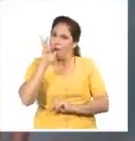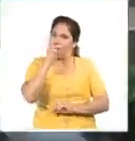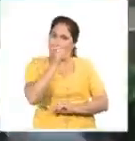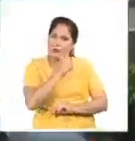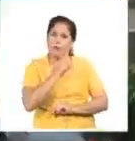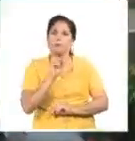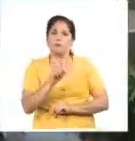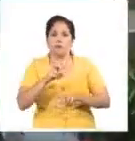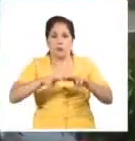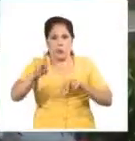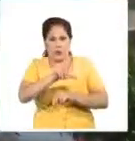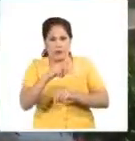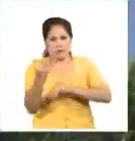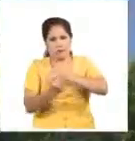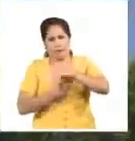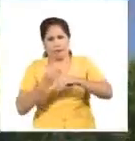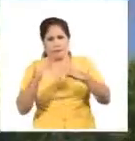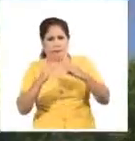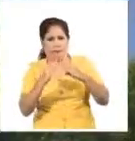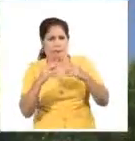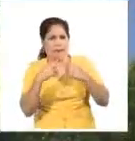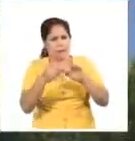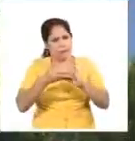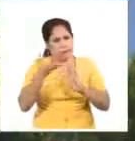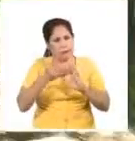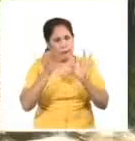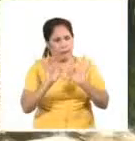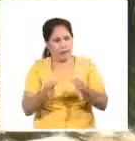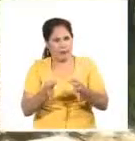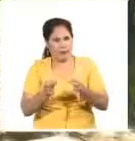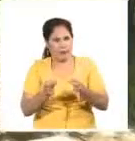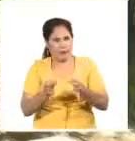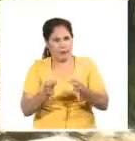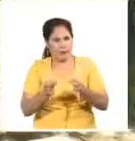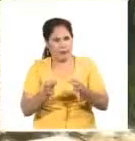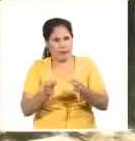Eddie de la Pera y Fernando Ballester Cera, Sistema Informativo de la Televisión Cubana.